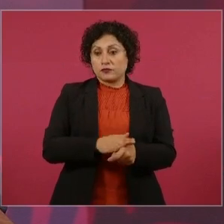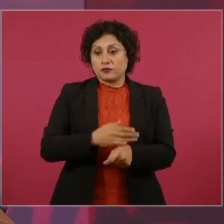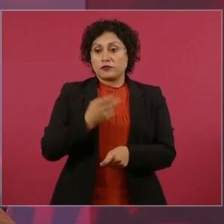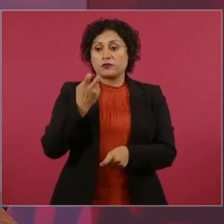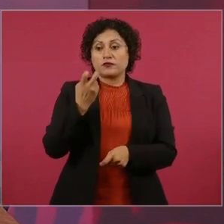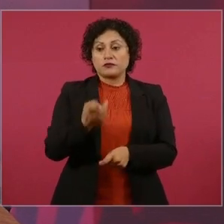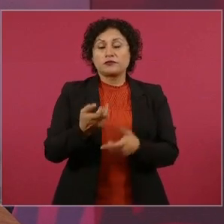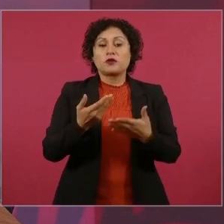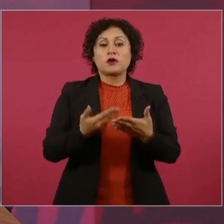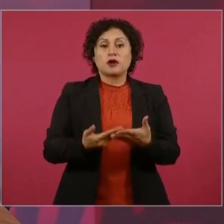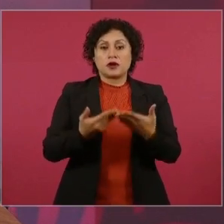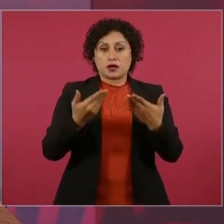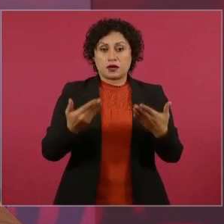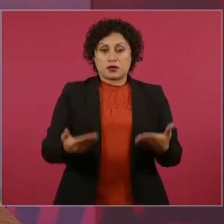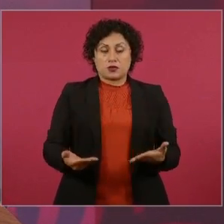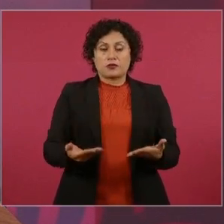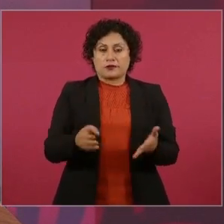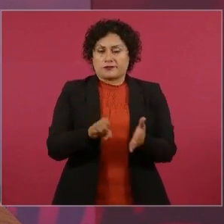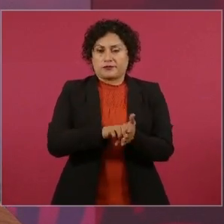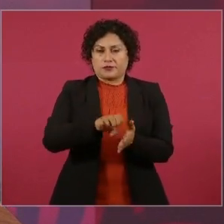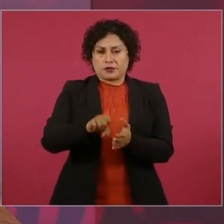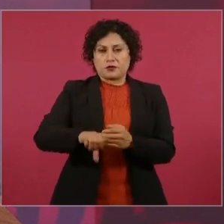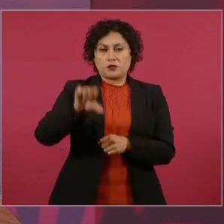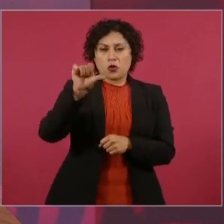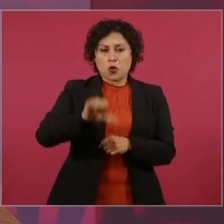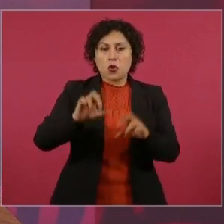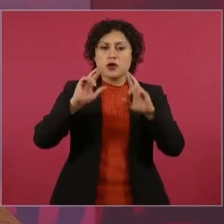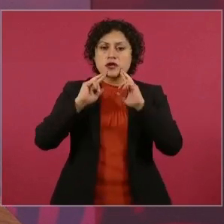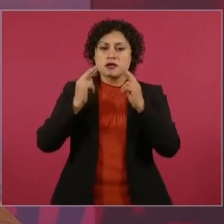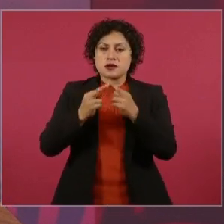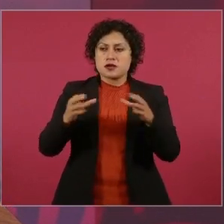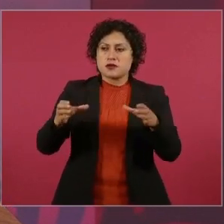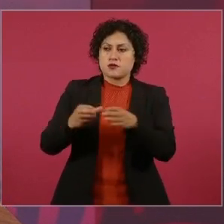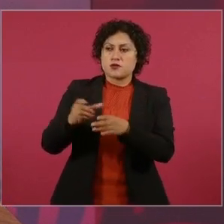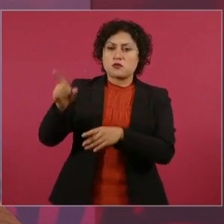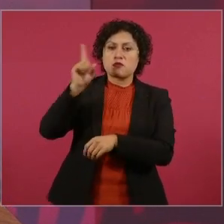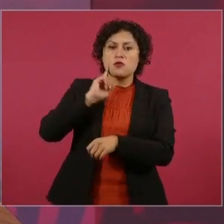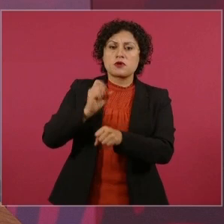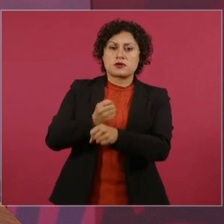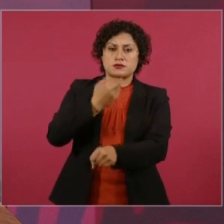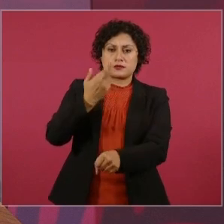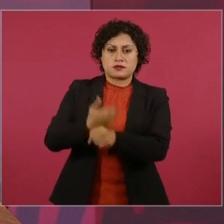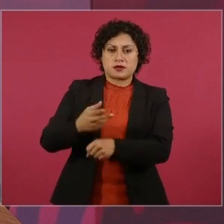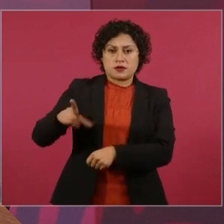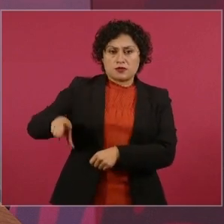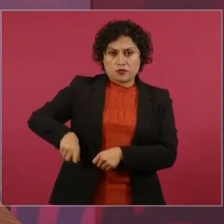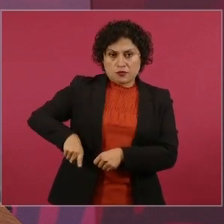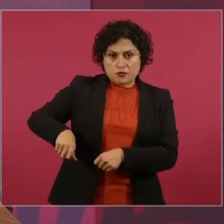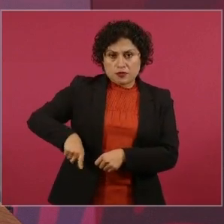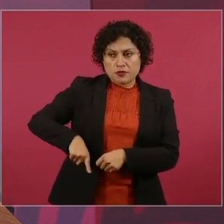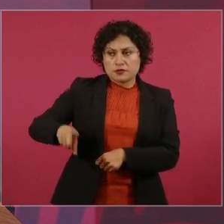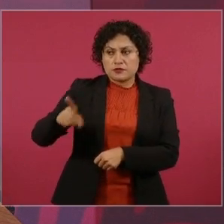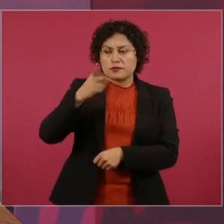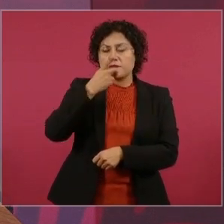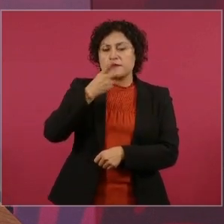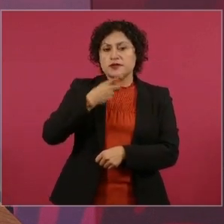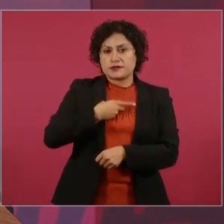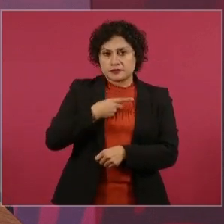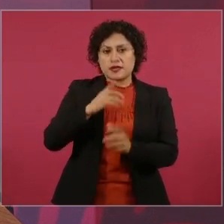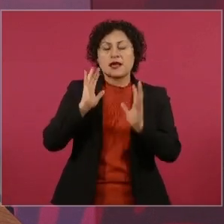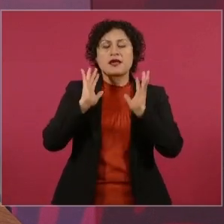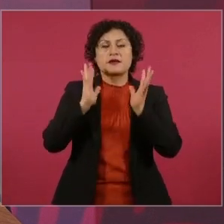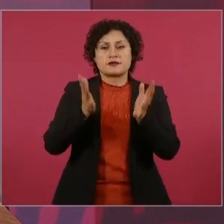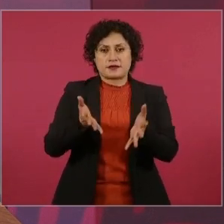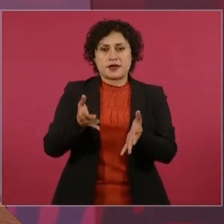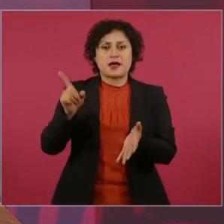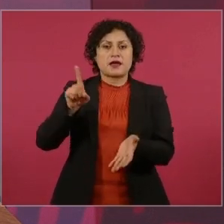ahora hoy me informaba la secretaria de gobernación que se está llegando un acuerdo en